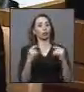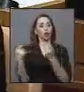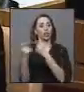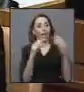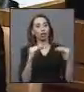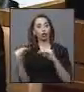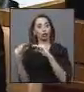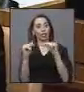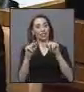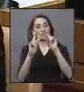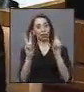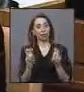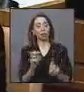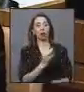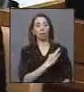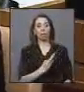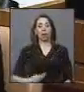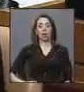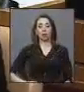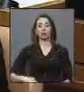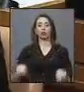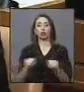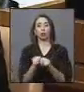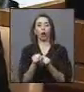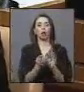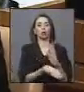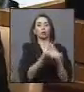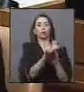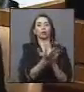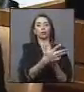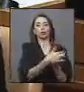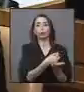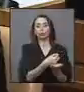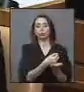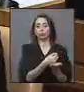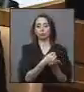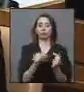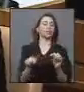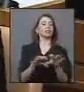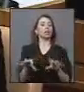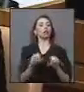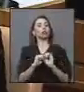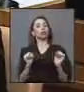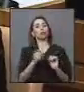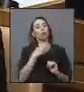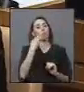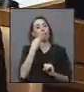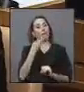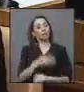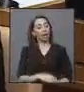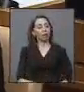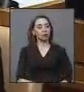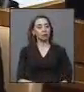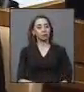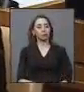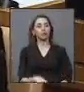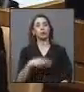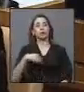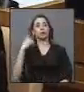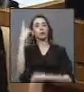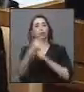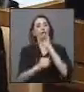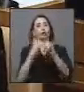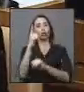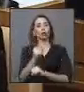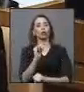cual fuese el resultado, los parlamentarios íbamos en la parada. Y sin embargo, de estas cosas no se puede hablar. Y lo hacemos todos